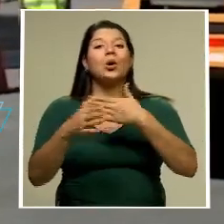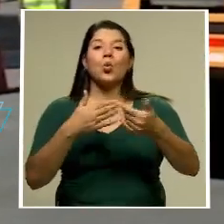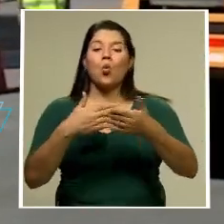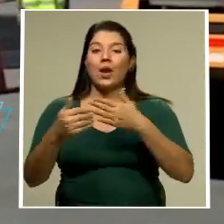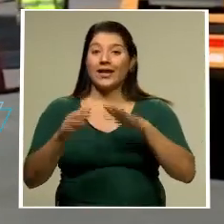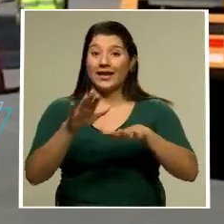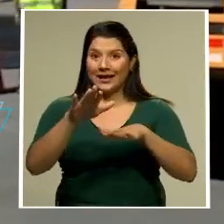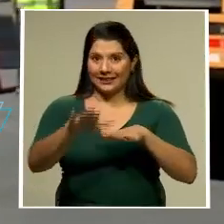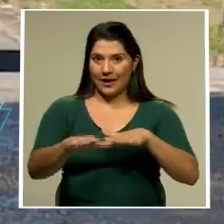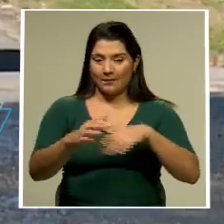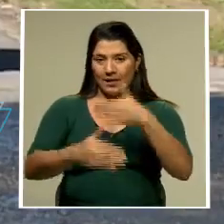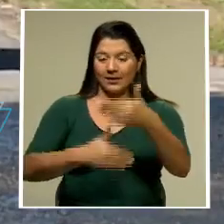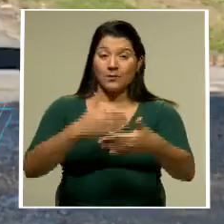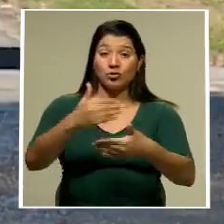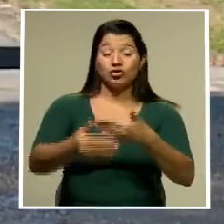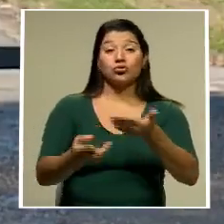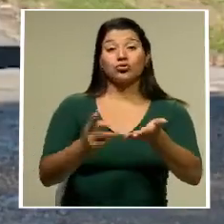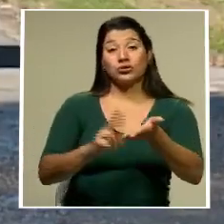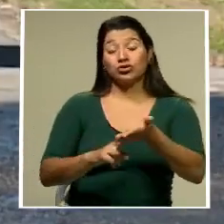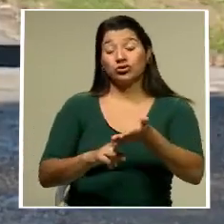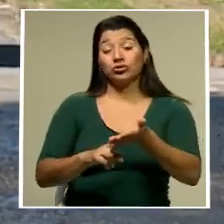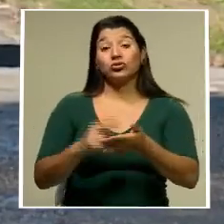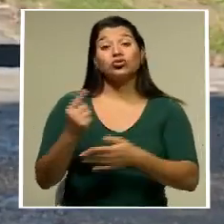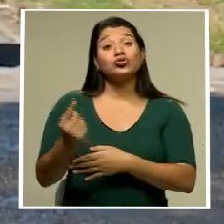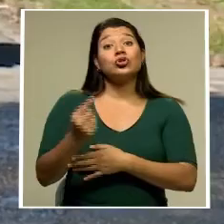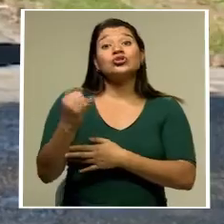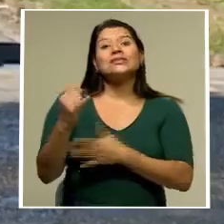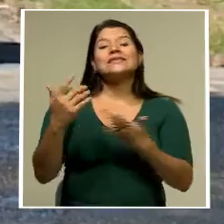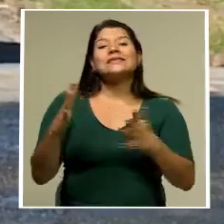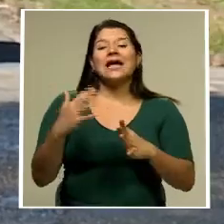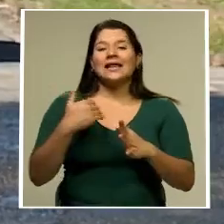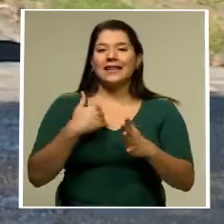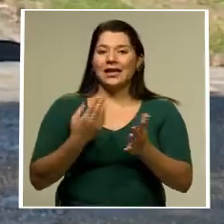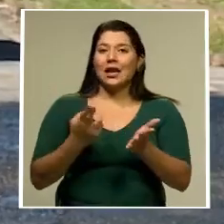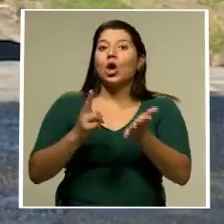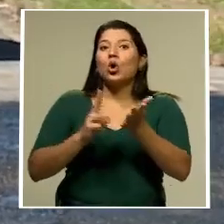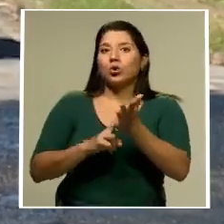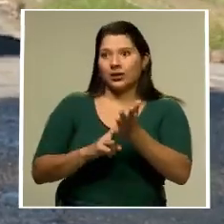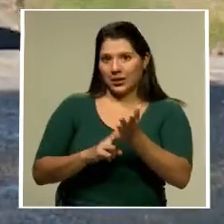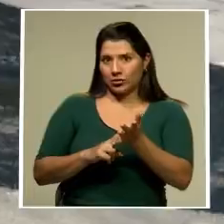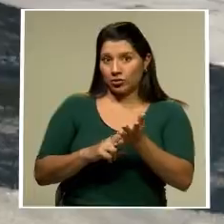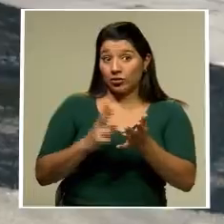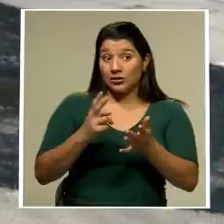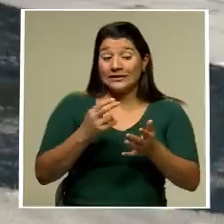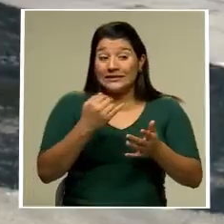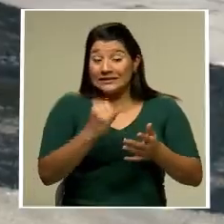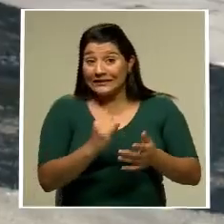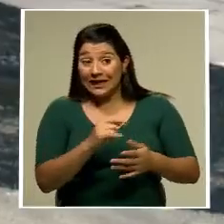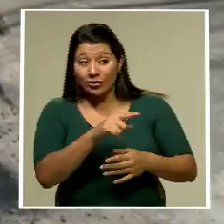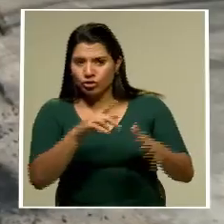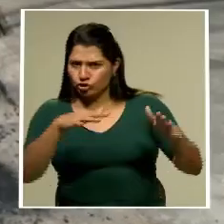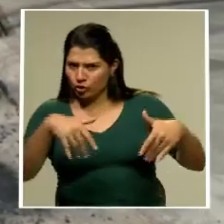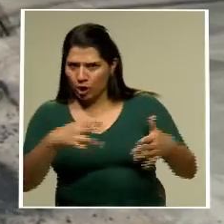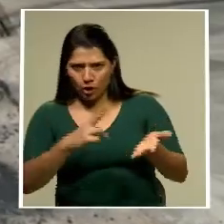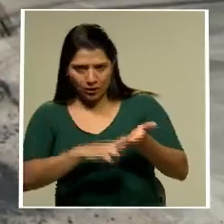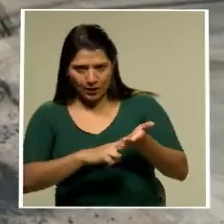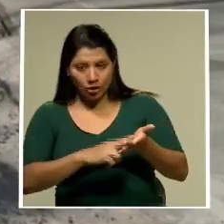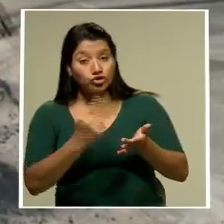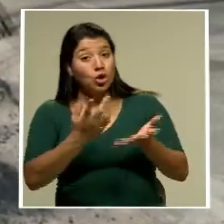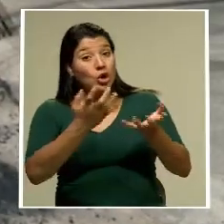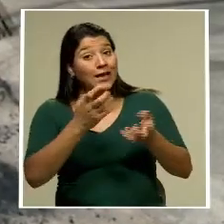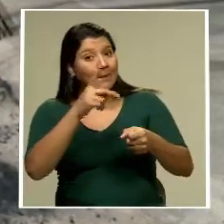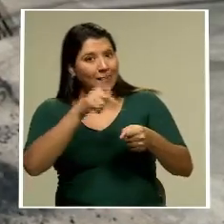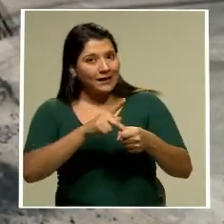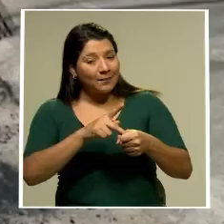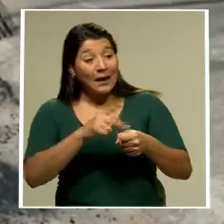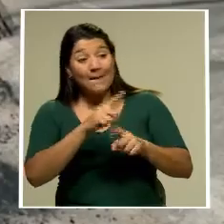del procedimiento de contratación, excepto cuando ya se tenga un contrato otorgado en firme, y regiría por el lapso en que esté vigente la medida